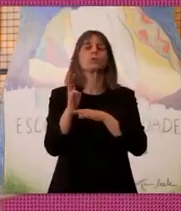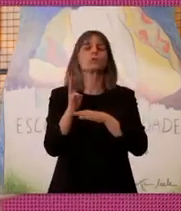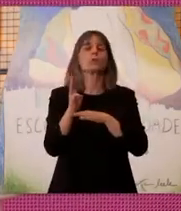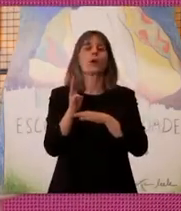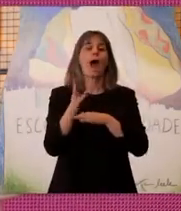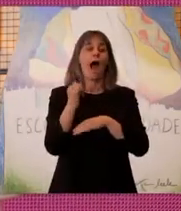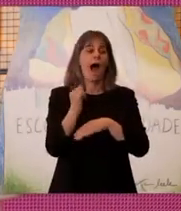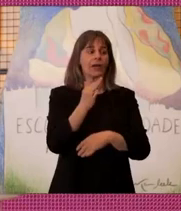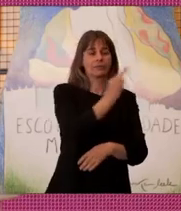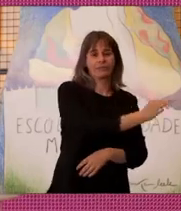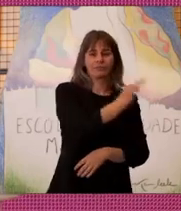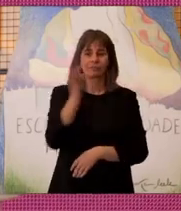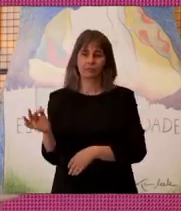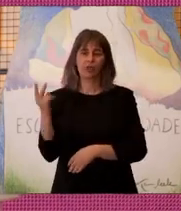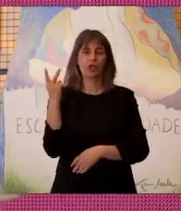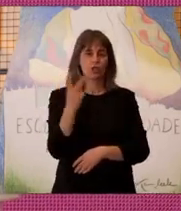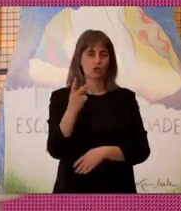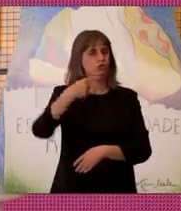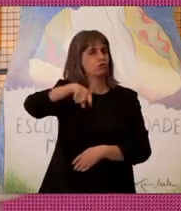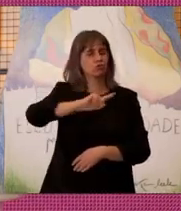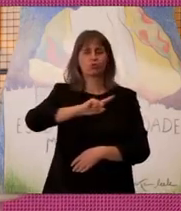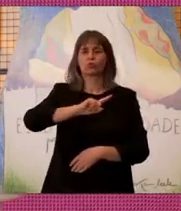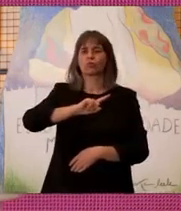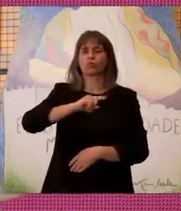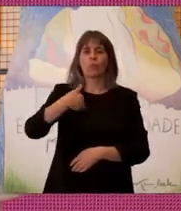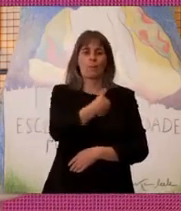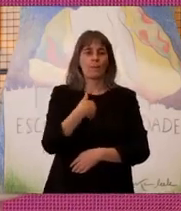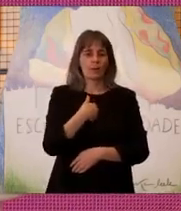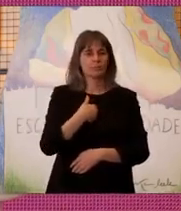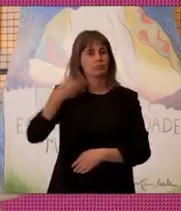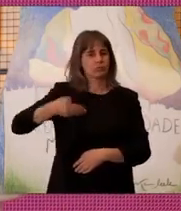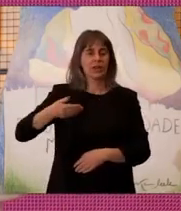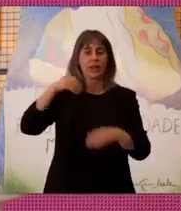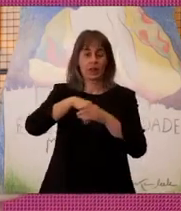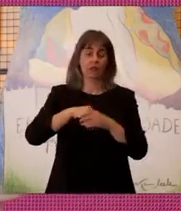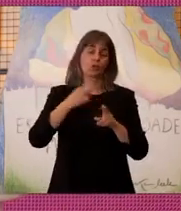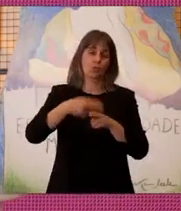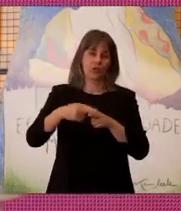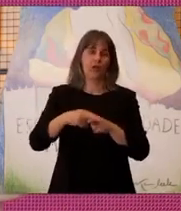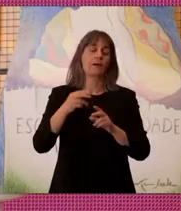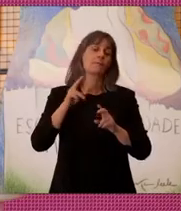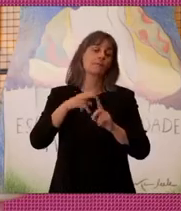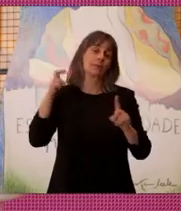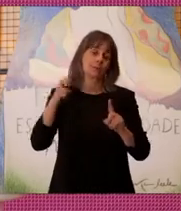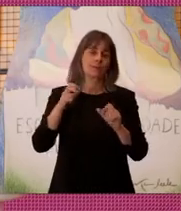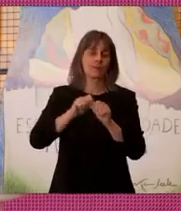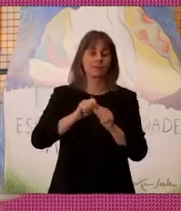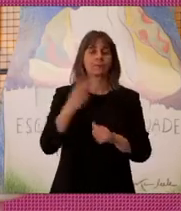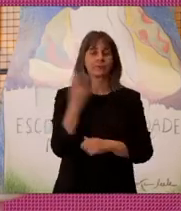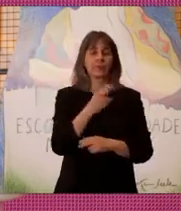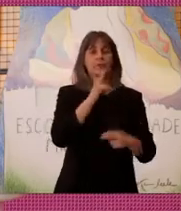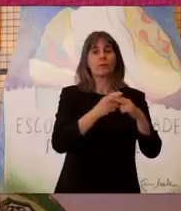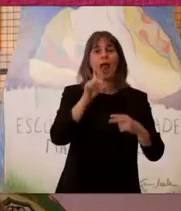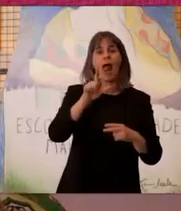que desempeñaron y desempeñan un papel fundamental no ha ido político con perspectiva de género el asun Laura verja y Beatriz